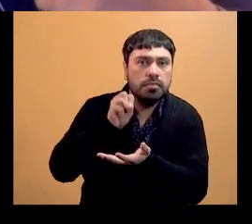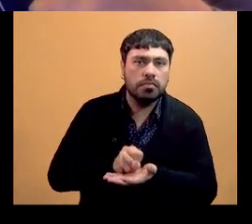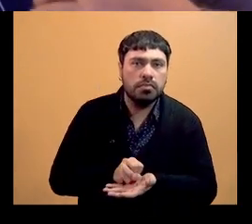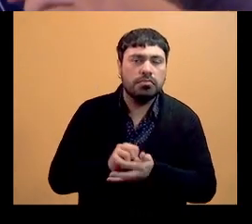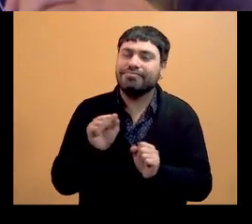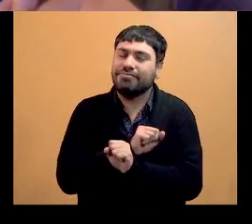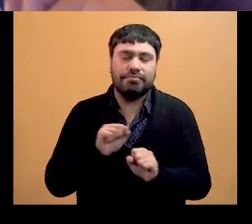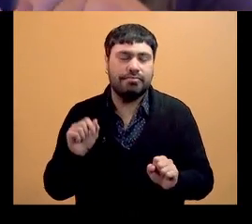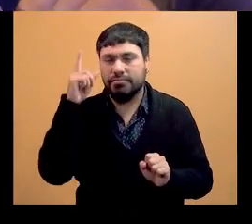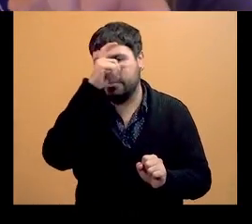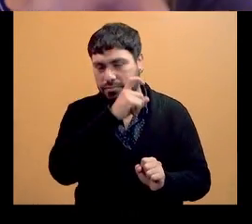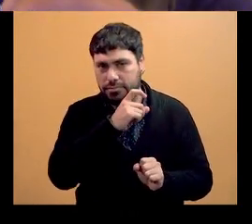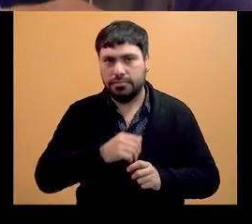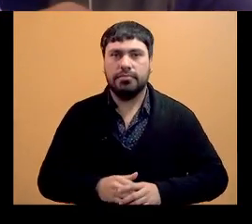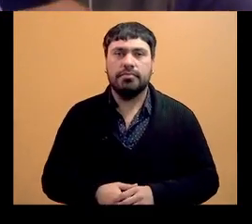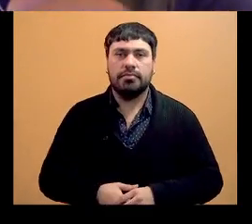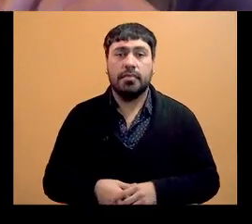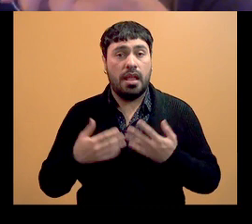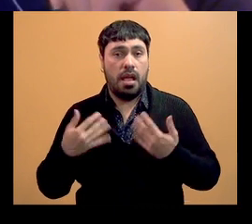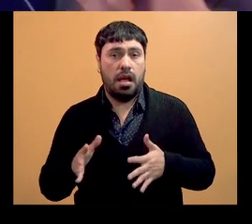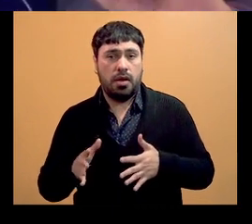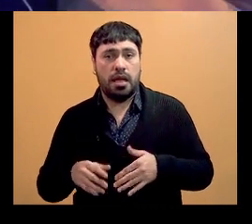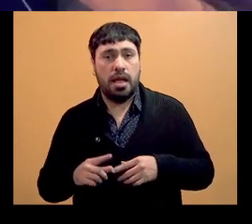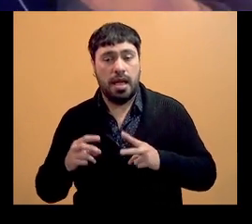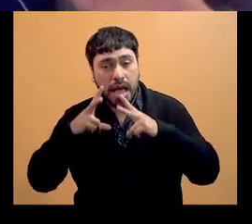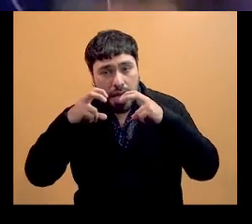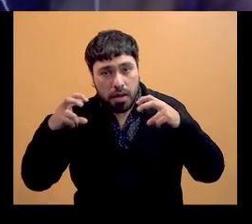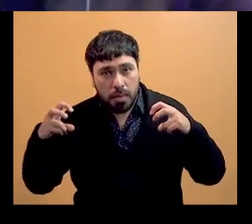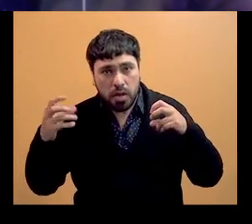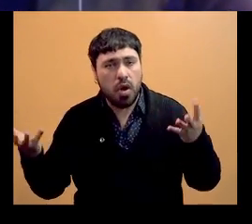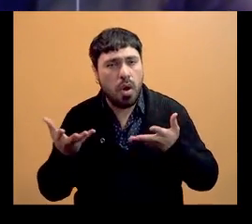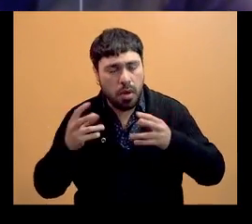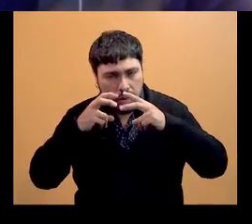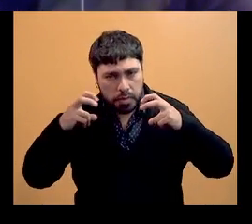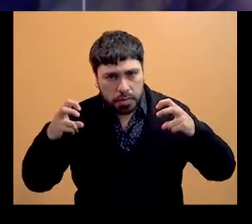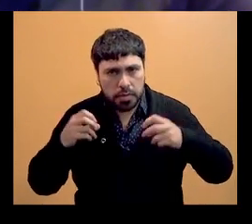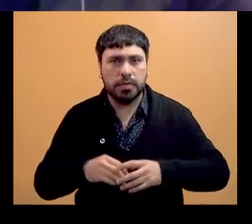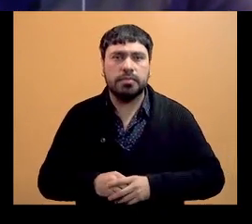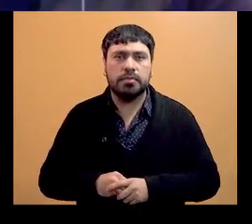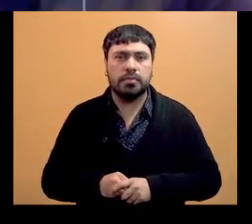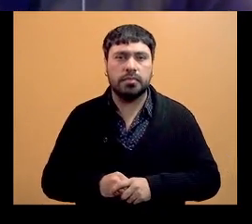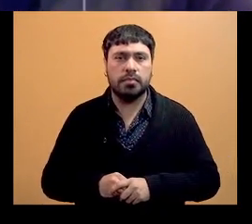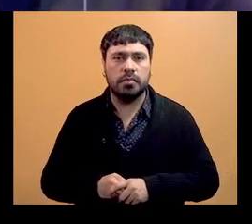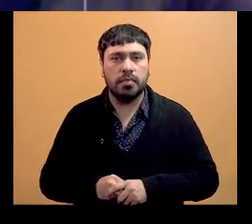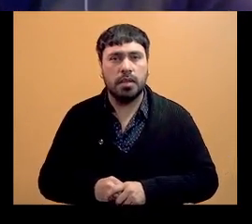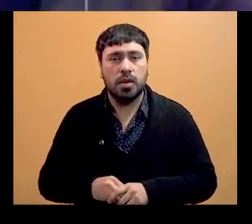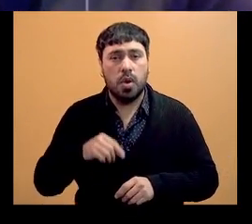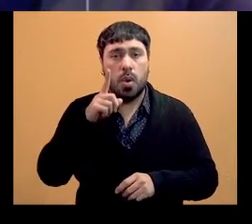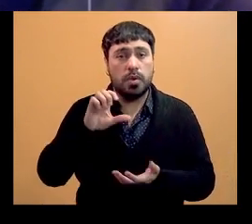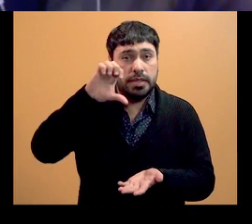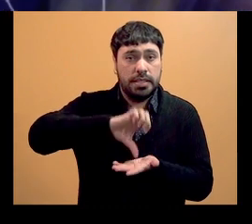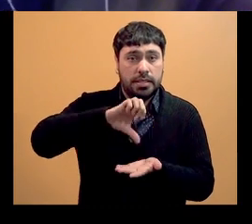se reemplazaron partes y que son partes grandes. Ahora, respecto a la mitigación, hay dos cosas que se hacen en la práctica. La primera es que existe un